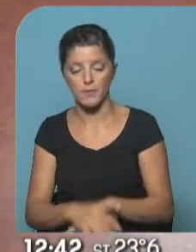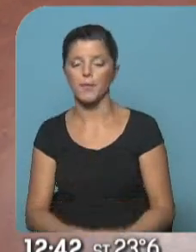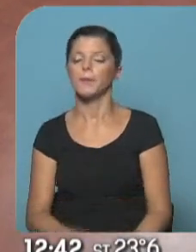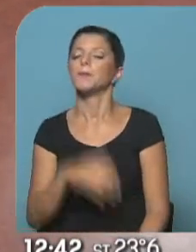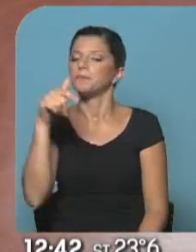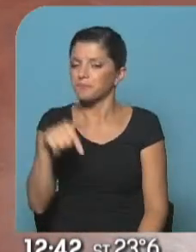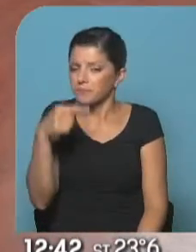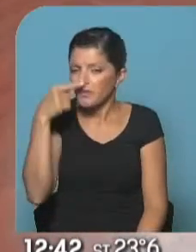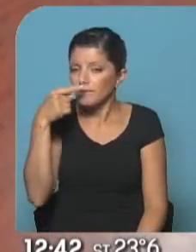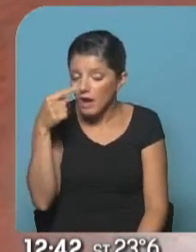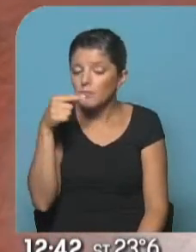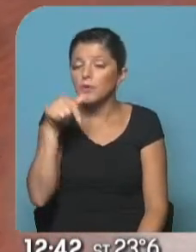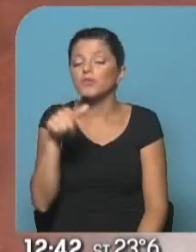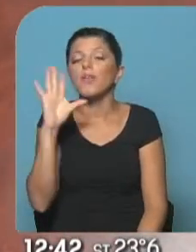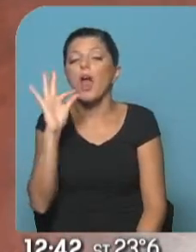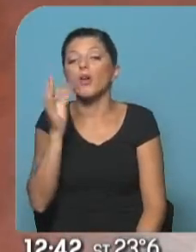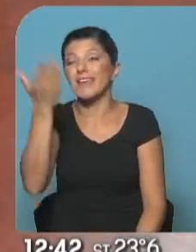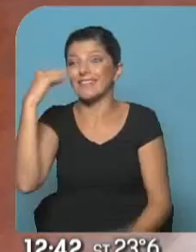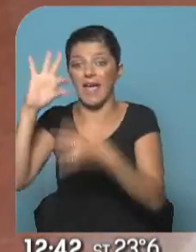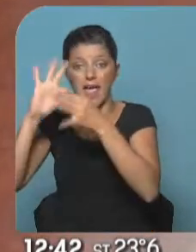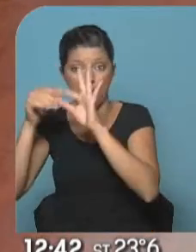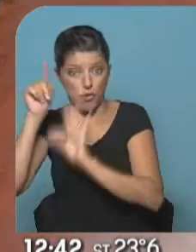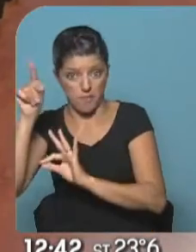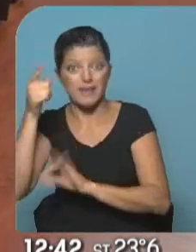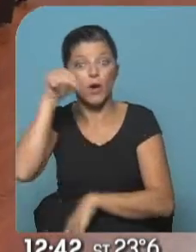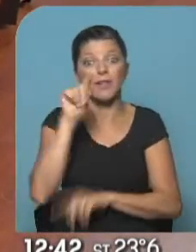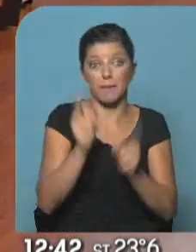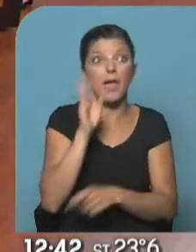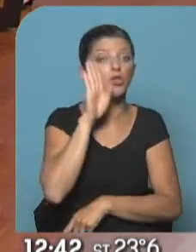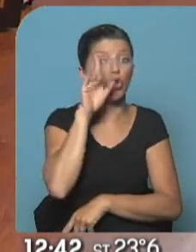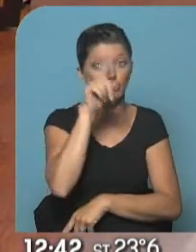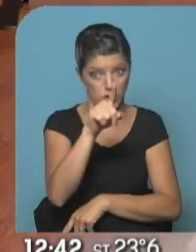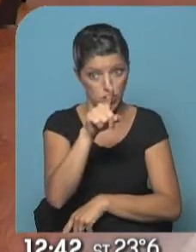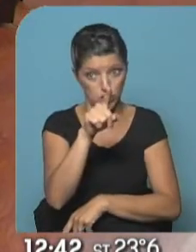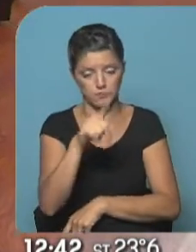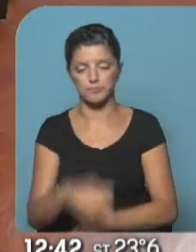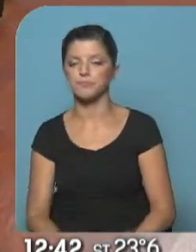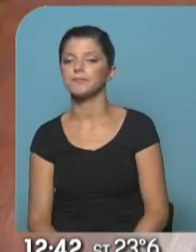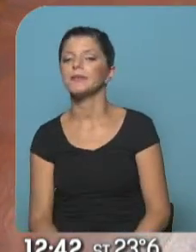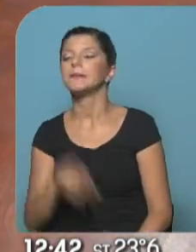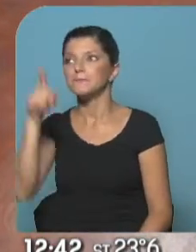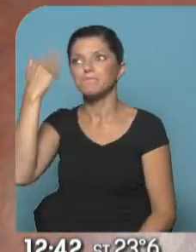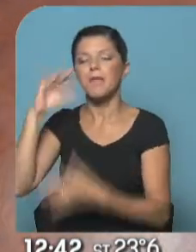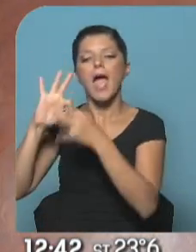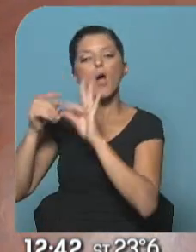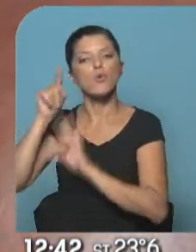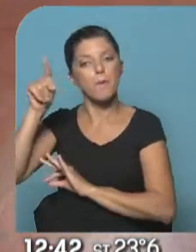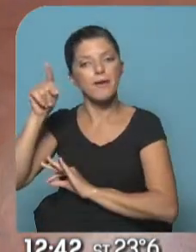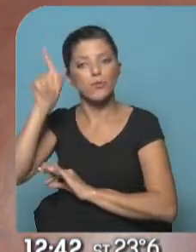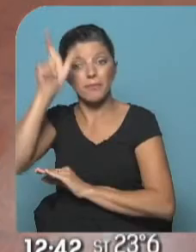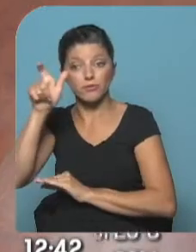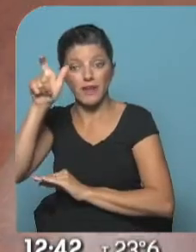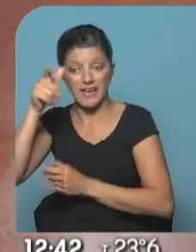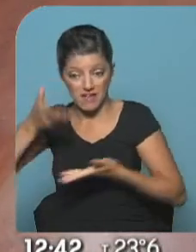Europa y que ahora está empezando a pasar en Estados Unidos. Lo puntual también es que en Europa había ocurrido en muchos casos con gente nacida y criada en esos